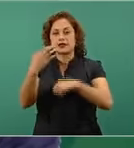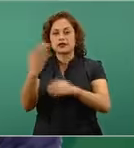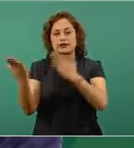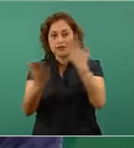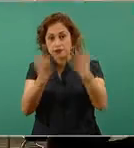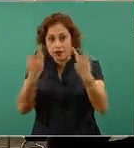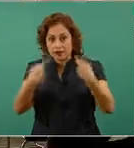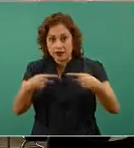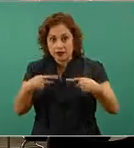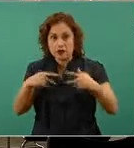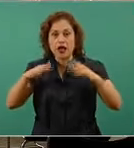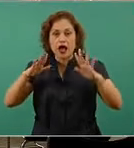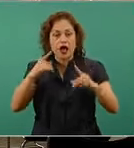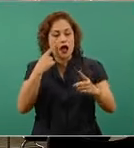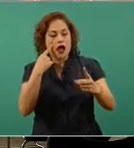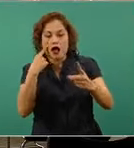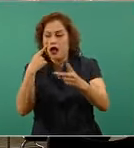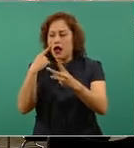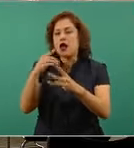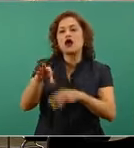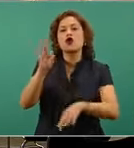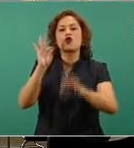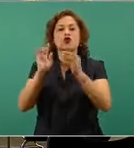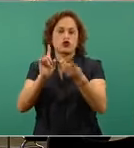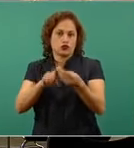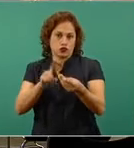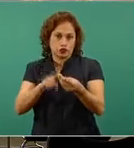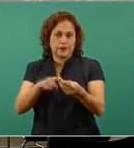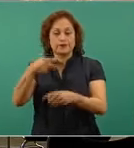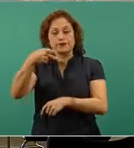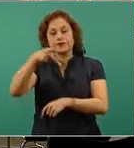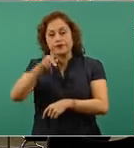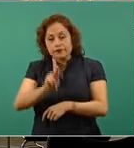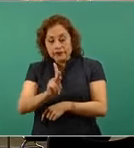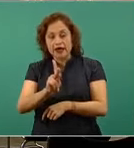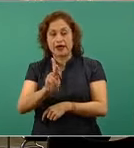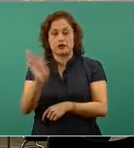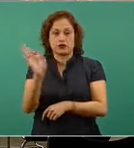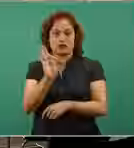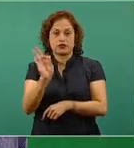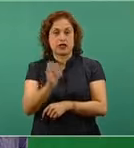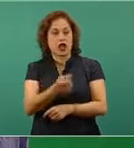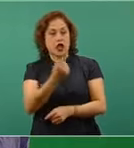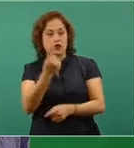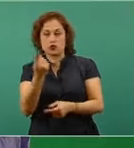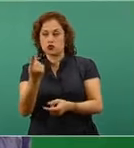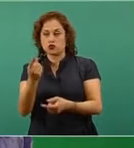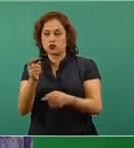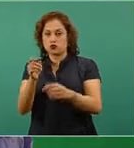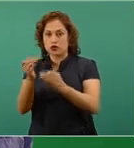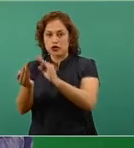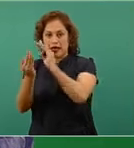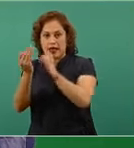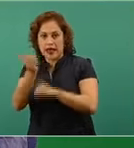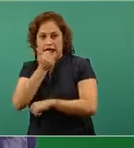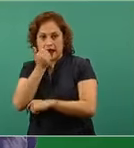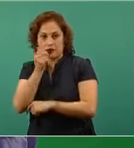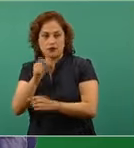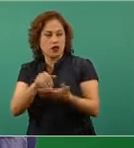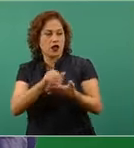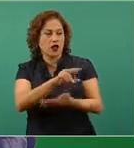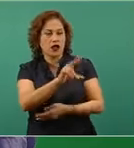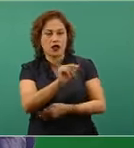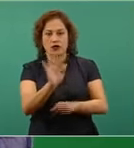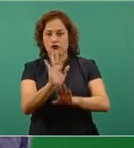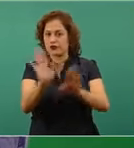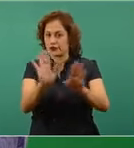reto. No por ello se les va a excluir. Entonces, a la pregunta legítima que hacen las y los maestros de